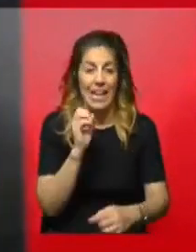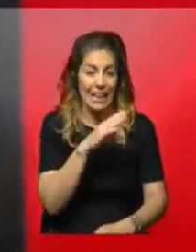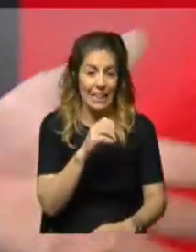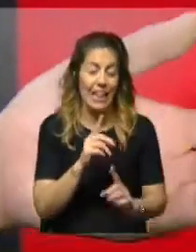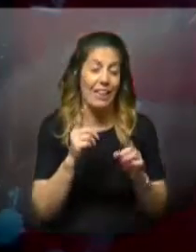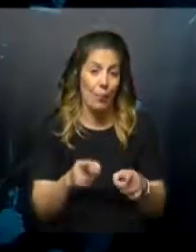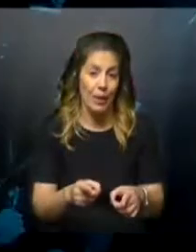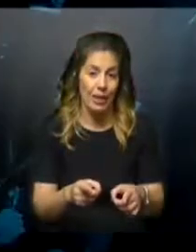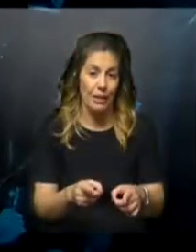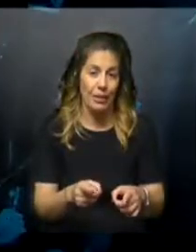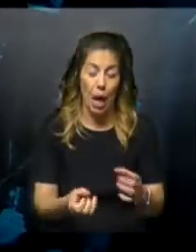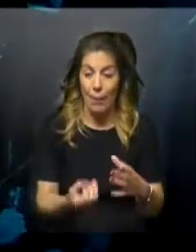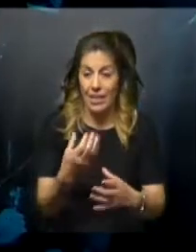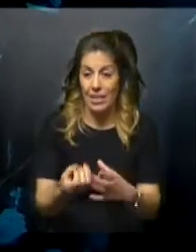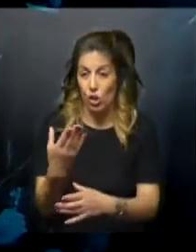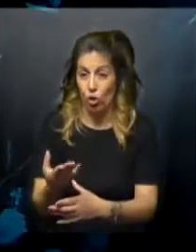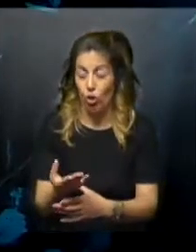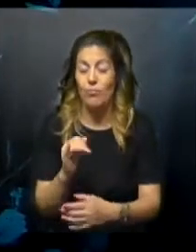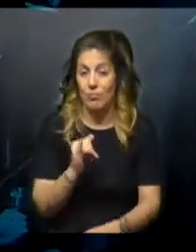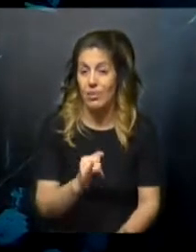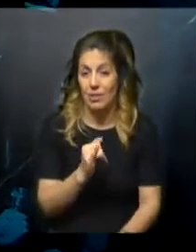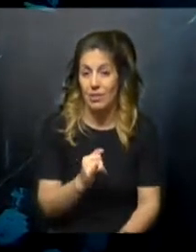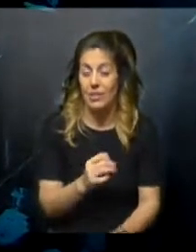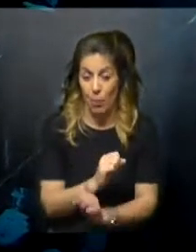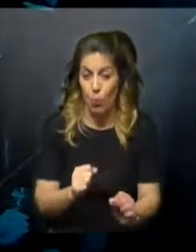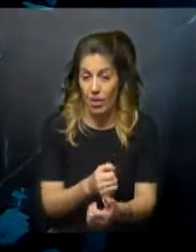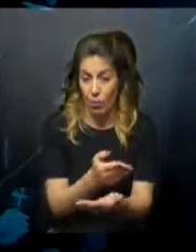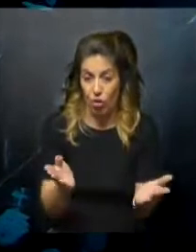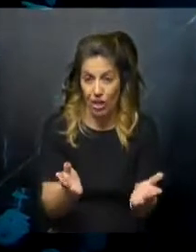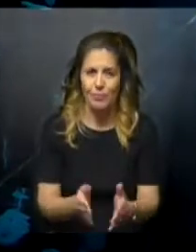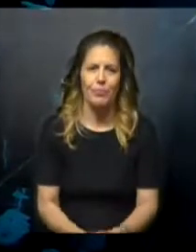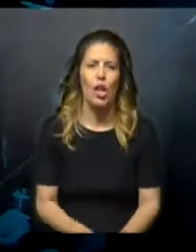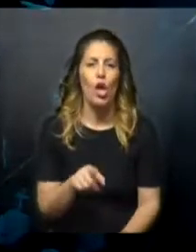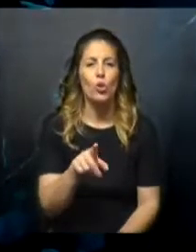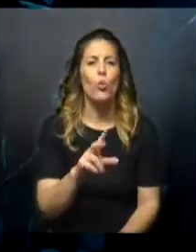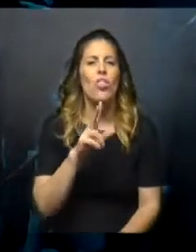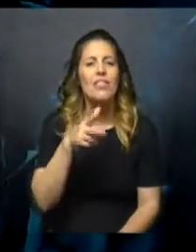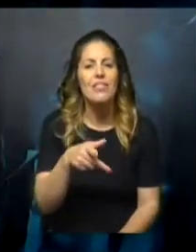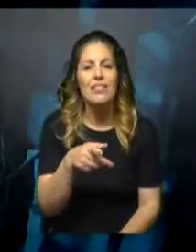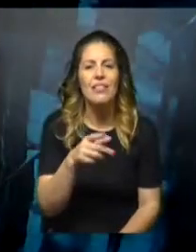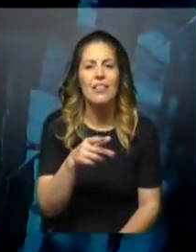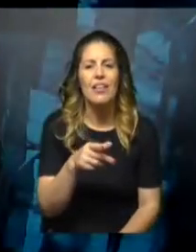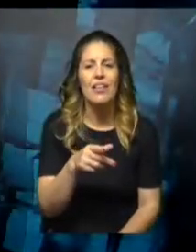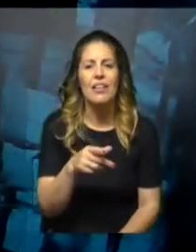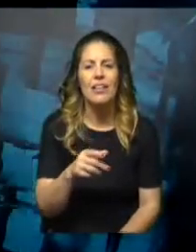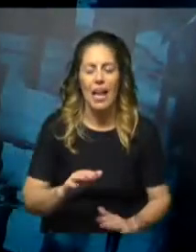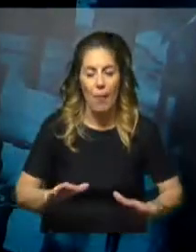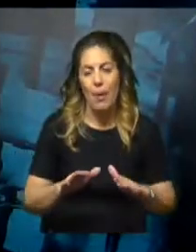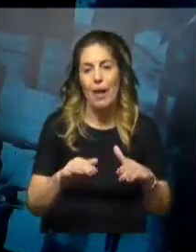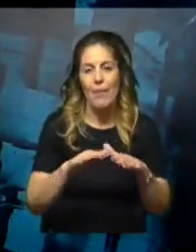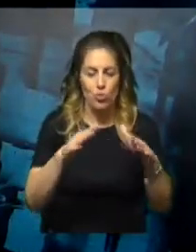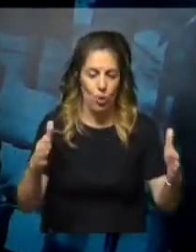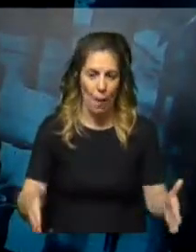también Y sí aparece todo es todo recién decías que ella arma más una mesa